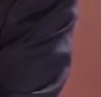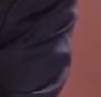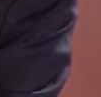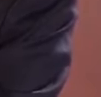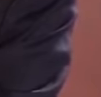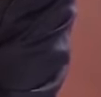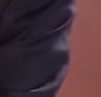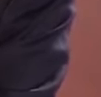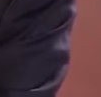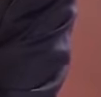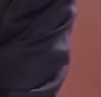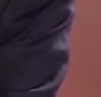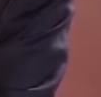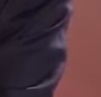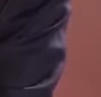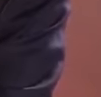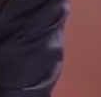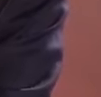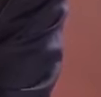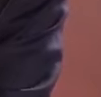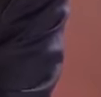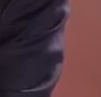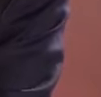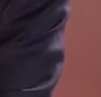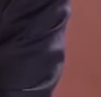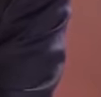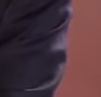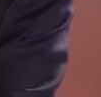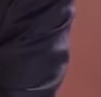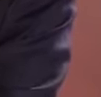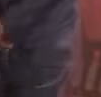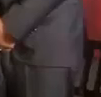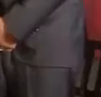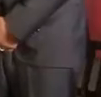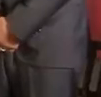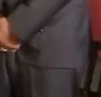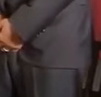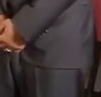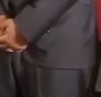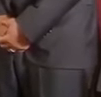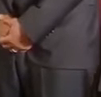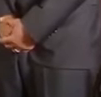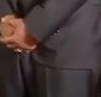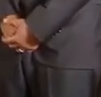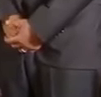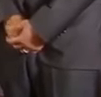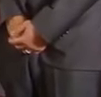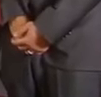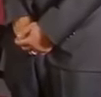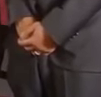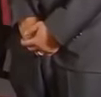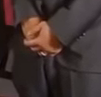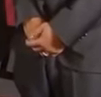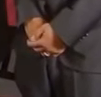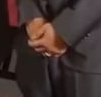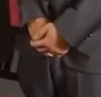vigente, nunca ha habido problemas y continuará